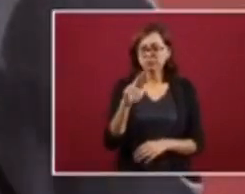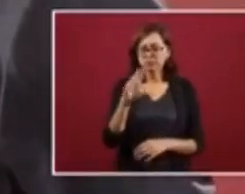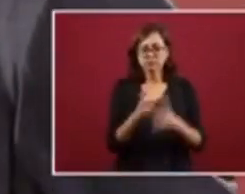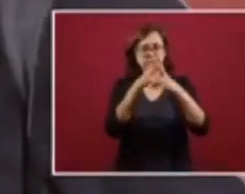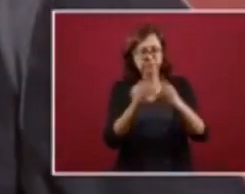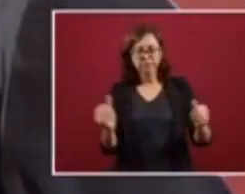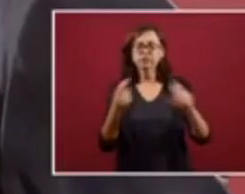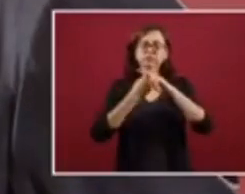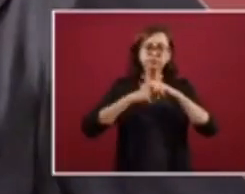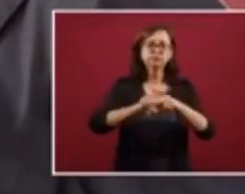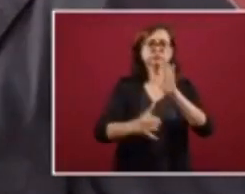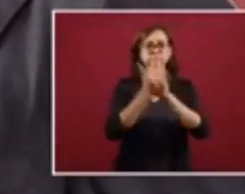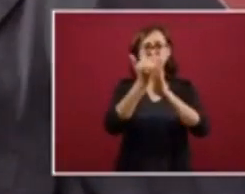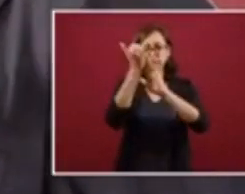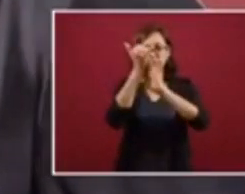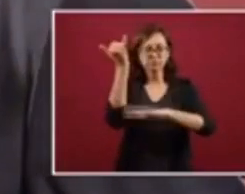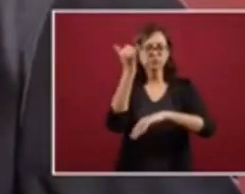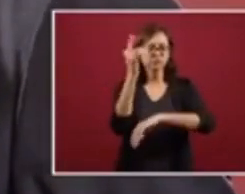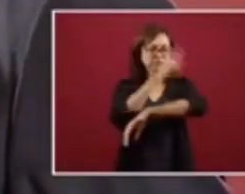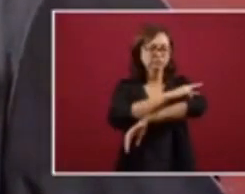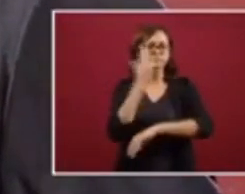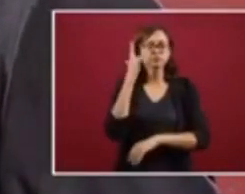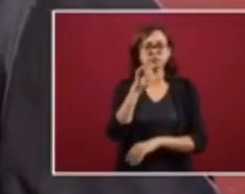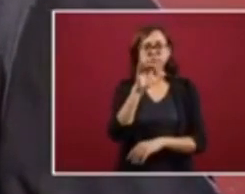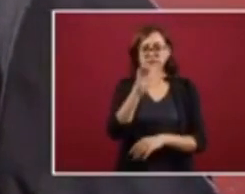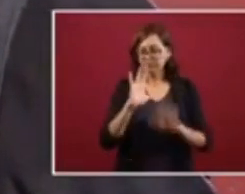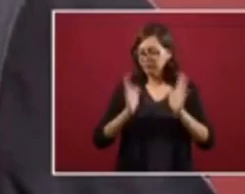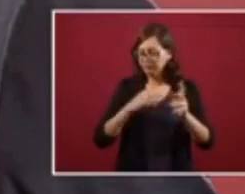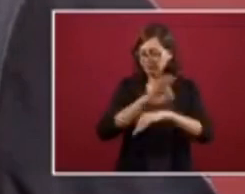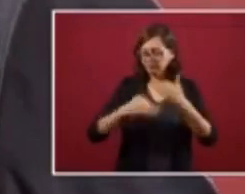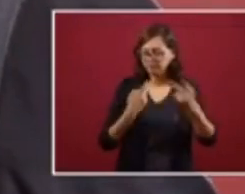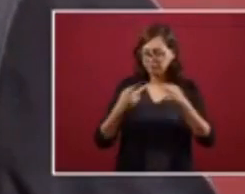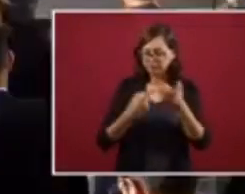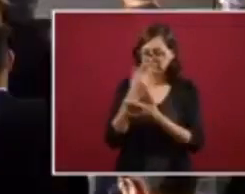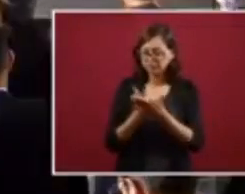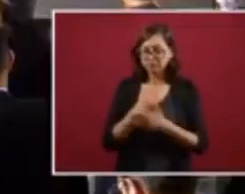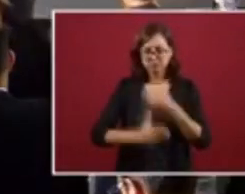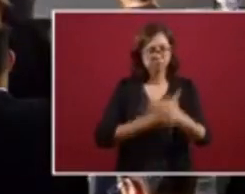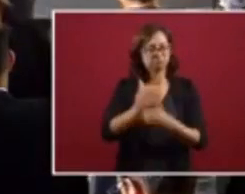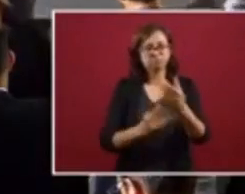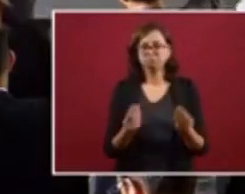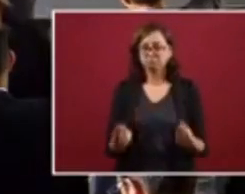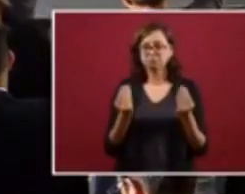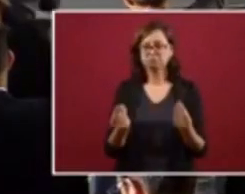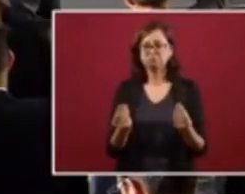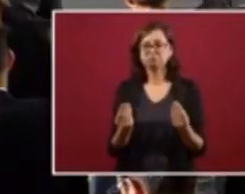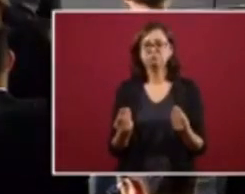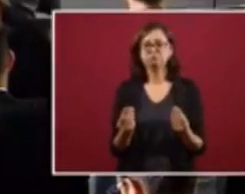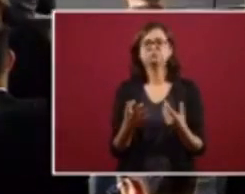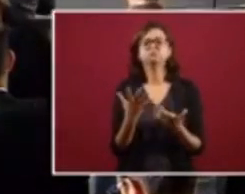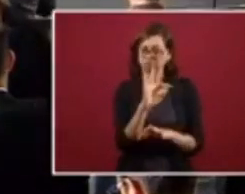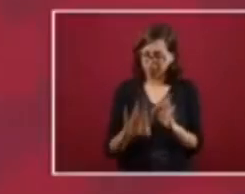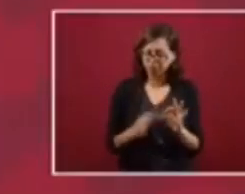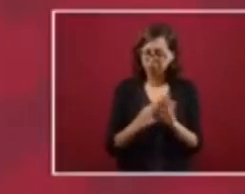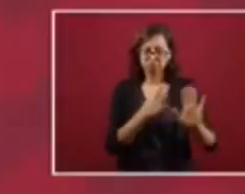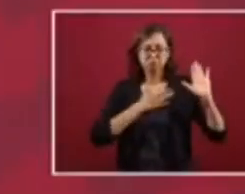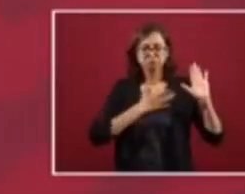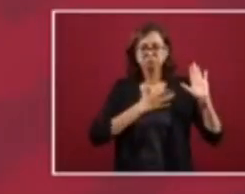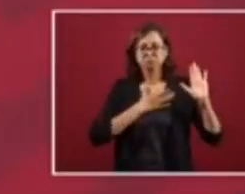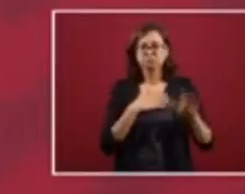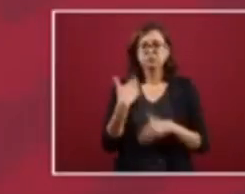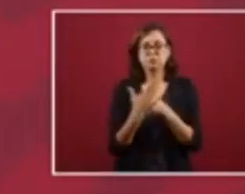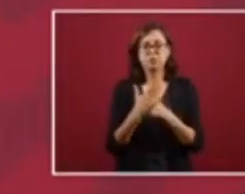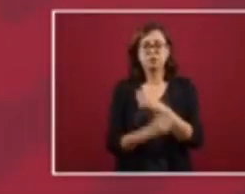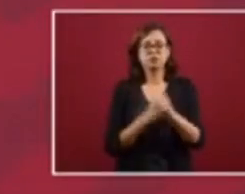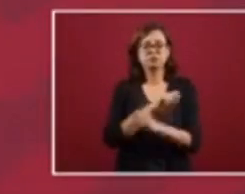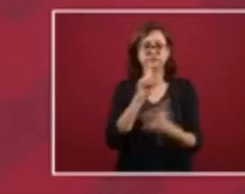va a iniciar el trabajo, ya están todos los proyectos y vamos a avanzar mucho y vamos a cumplir con el compromiso de que en el